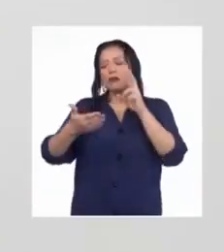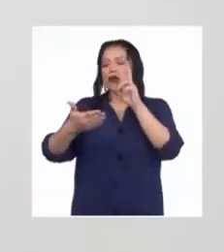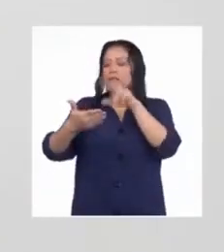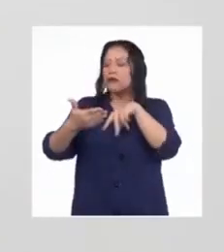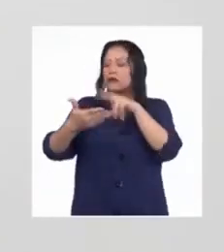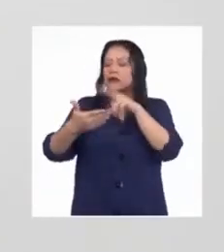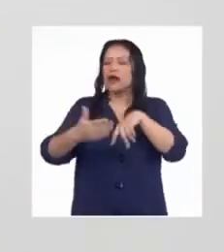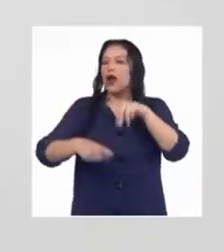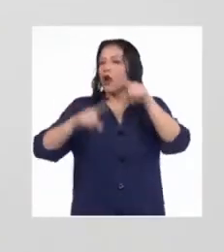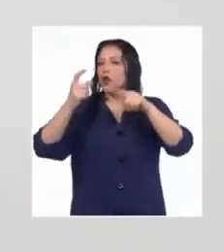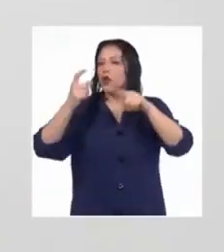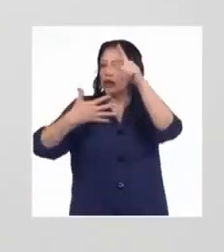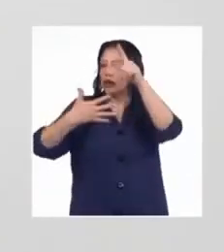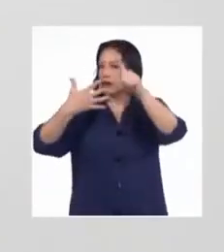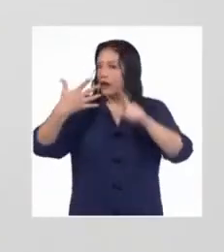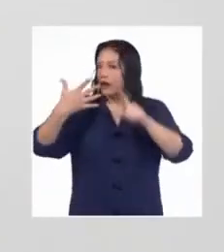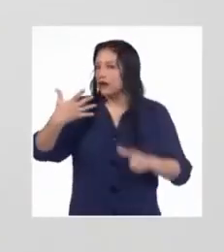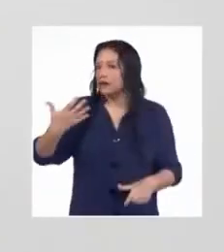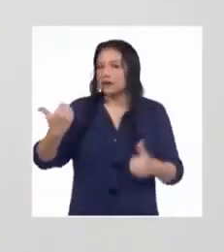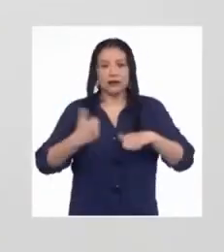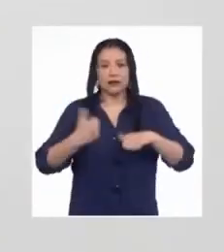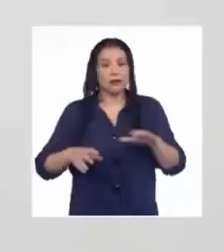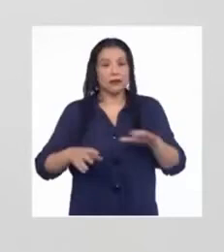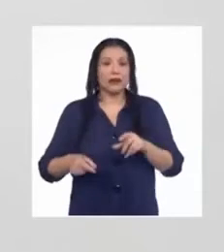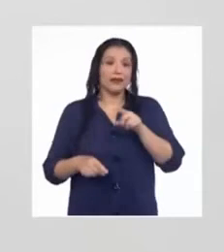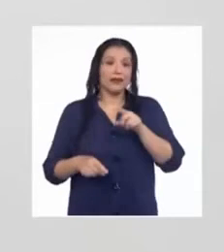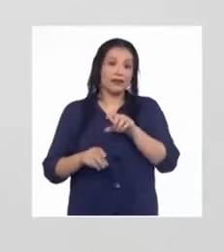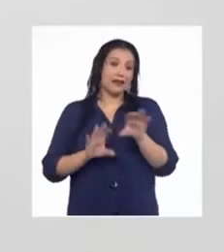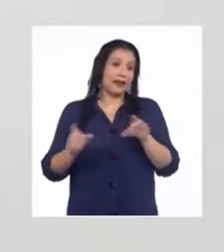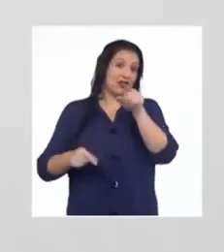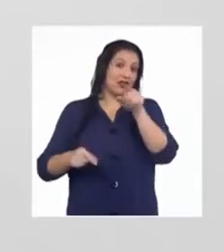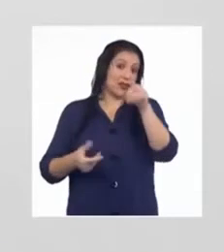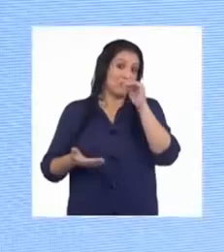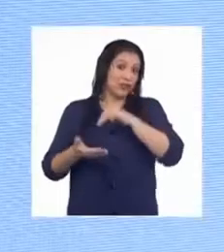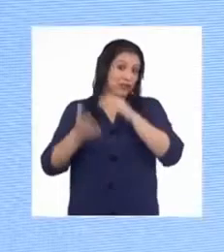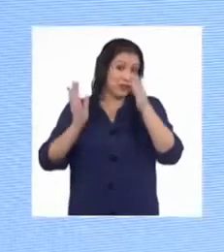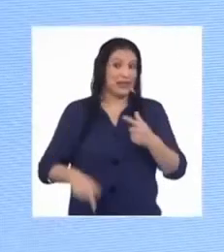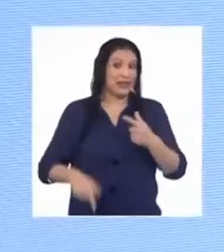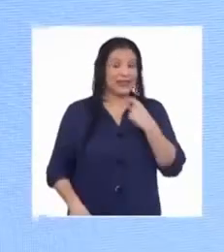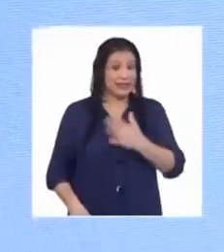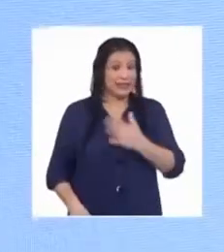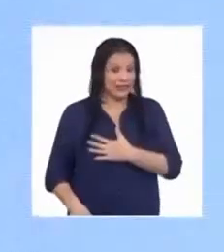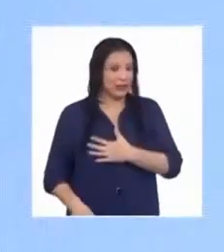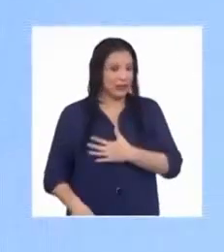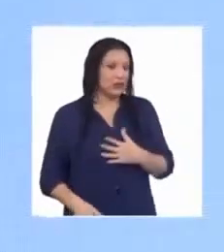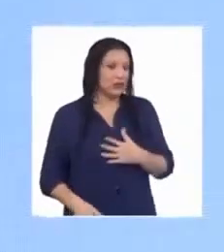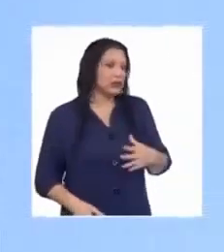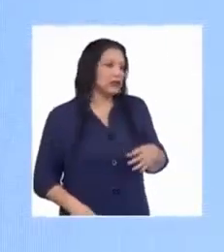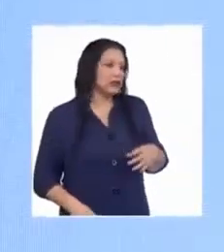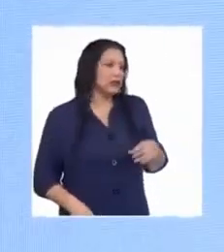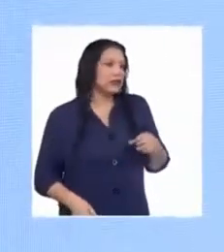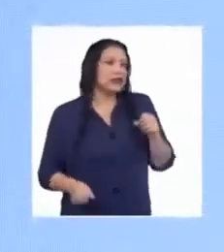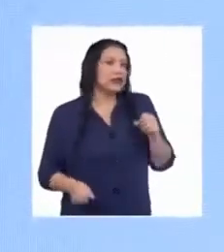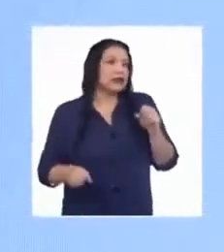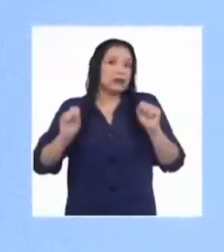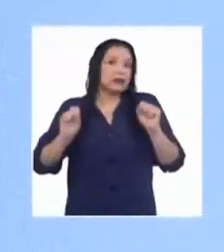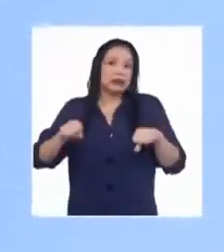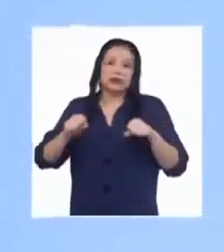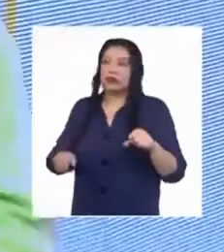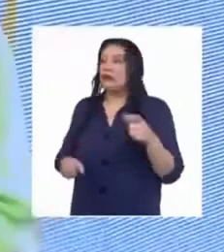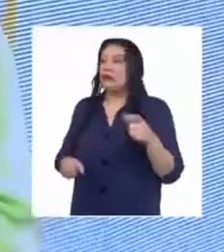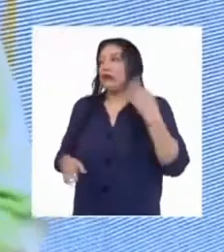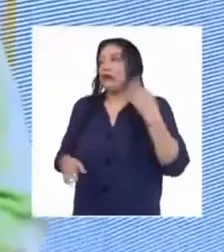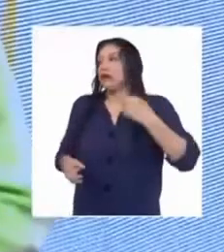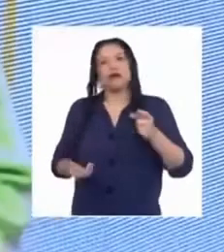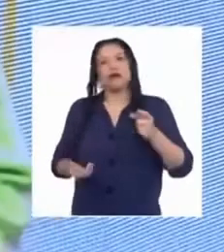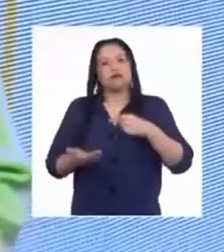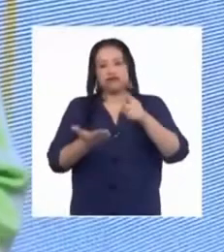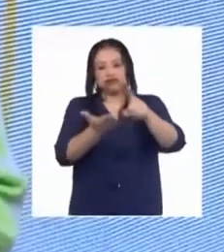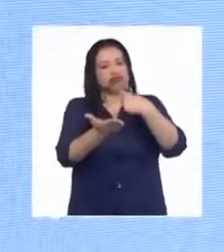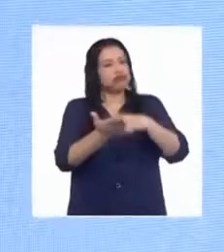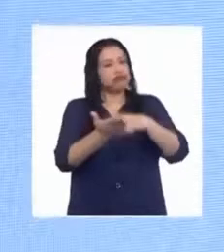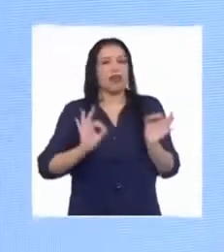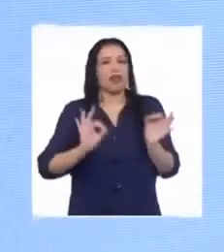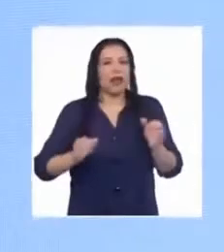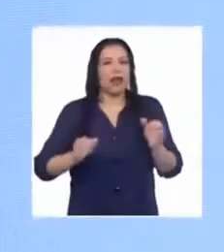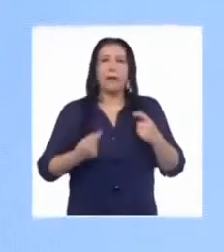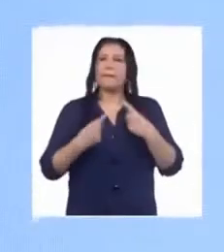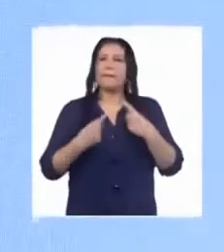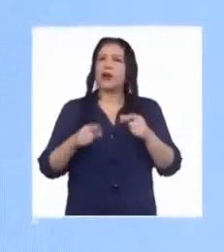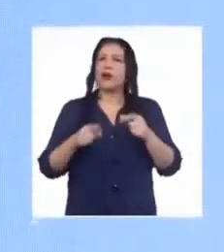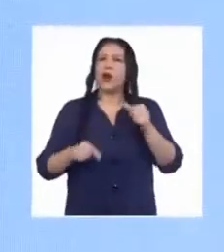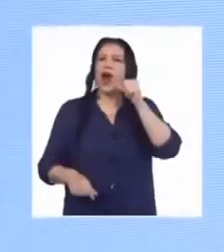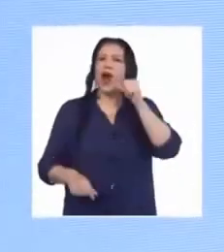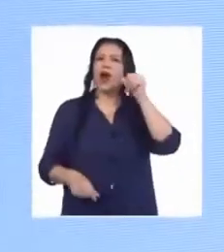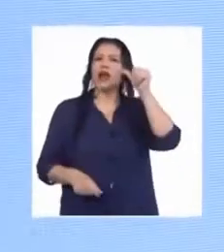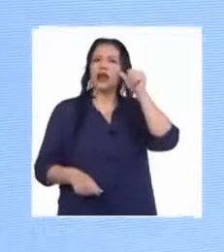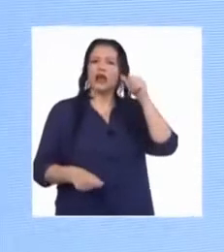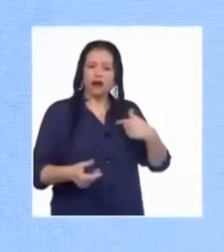de esas listas de actividades. ¿Será posible? La verdad es que no nos ha llegado ninguna, aunque ayer estuve hablando con